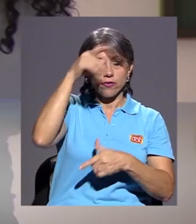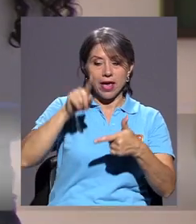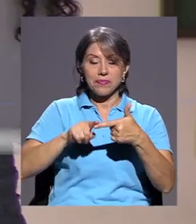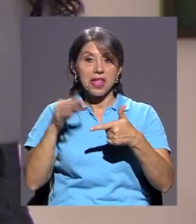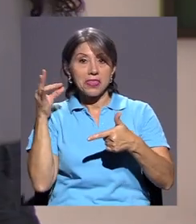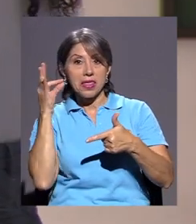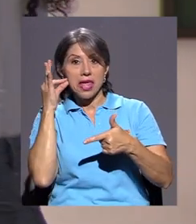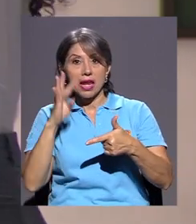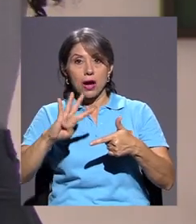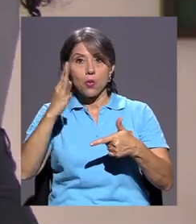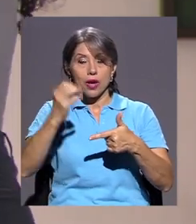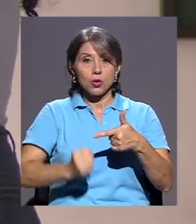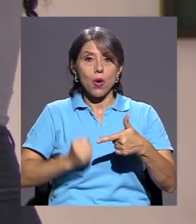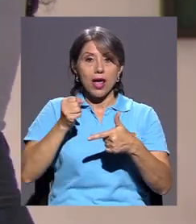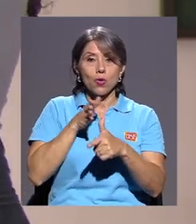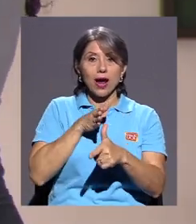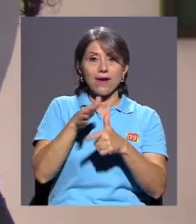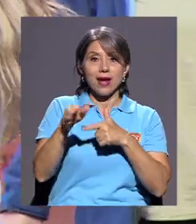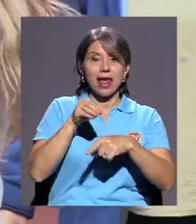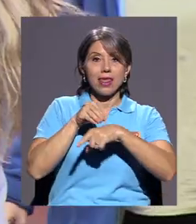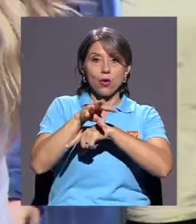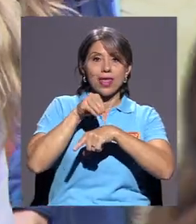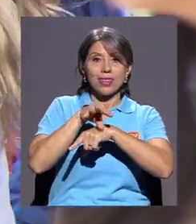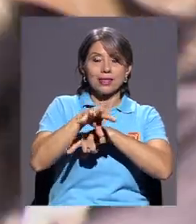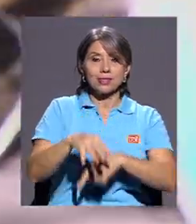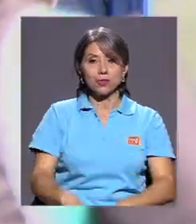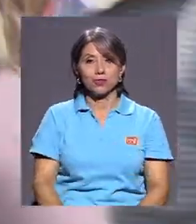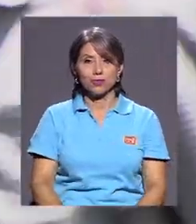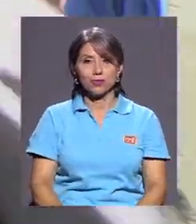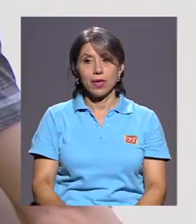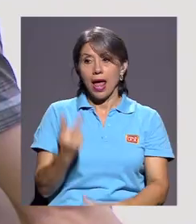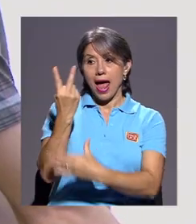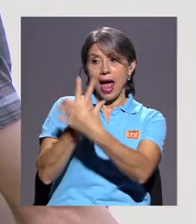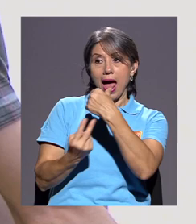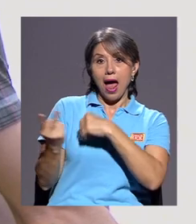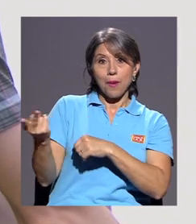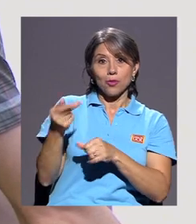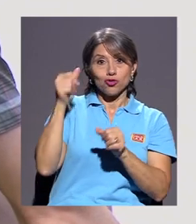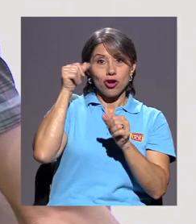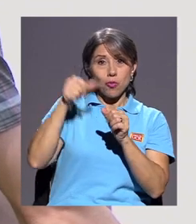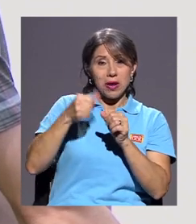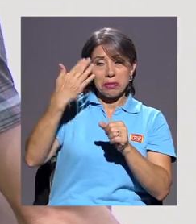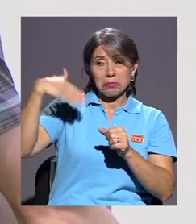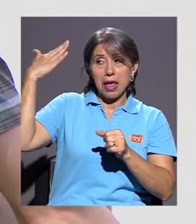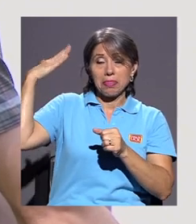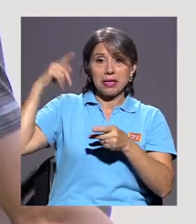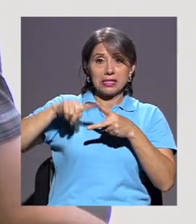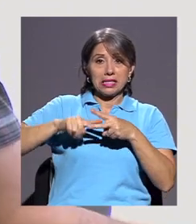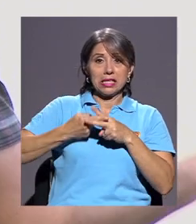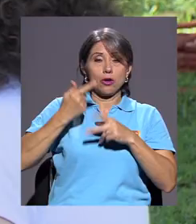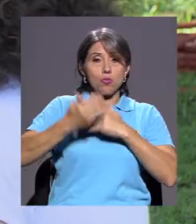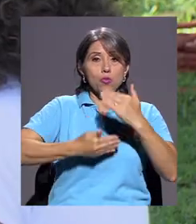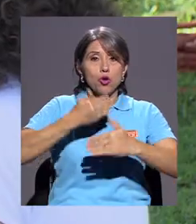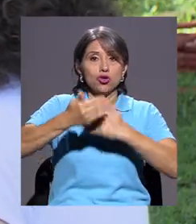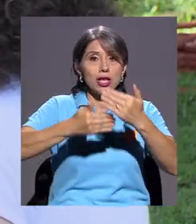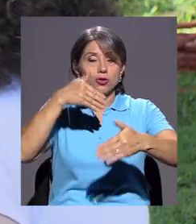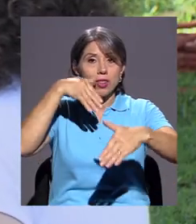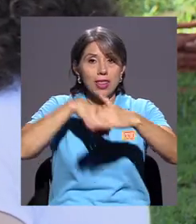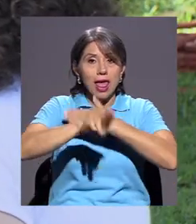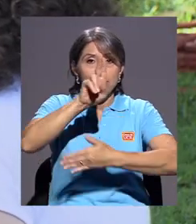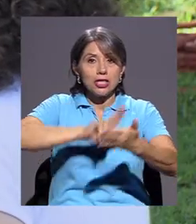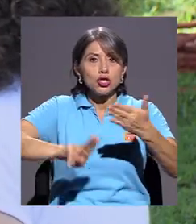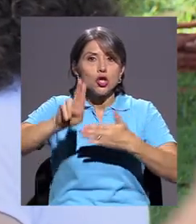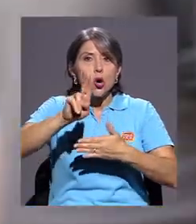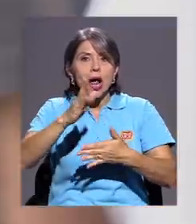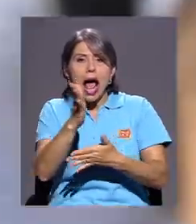filosofía y Tatiana el cuarto año de la carrera de orientación. Ambos recuerdan que cuando hicieron su proceso de admisión,